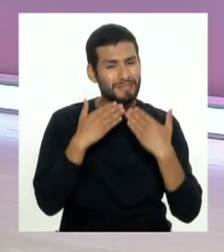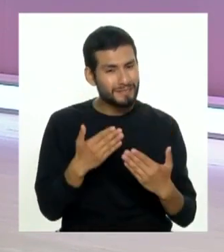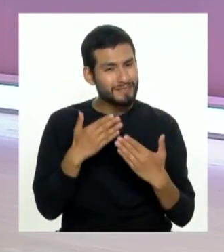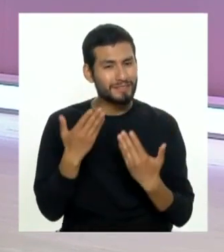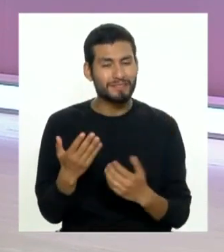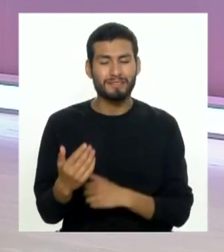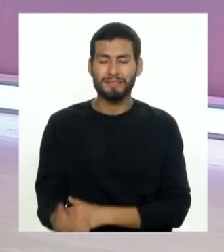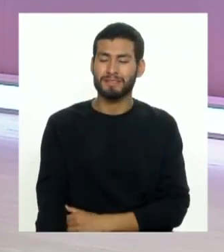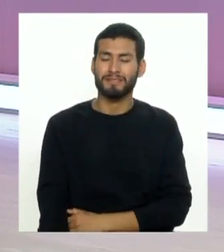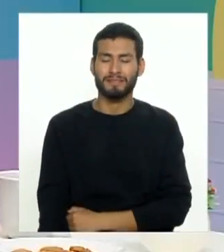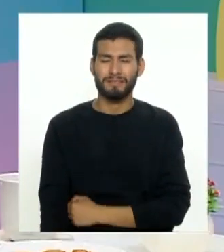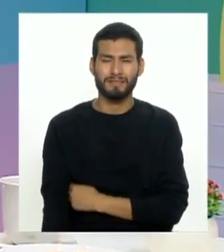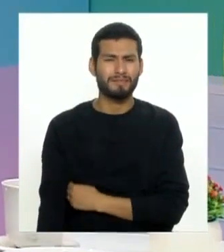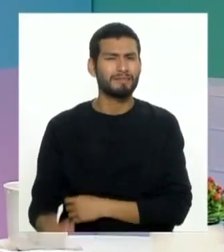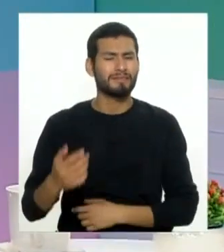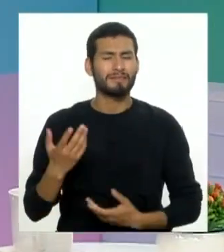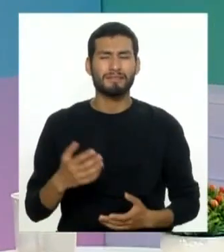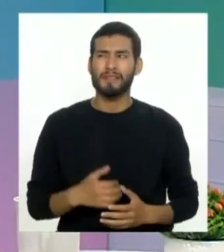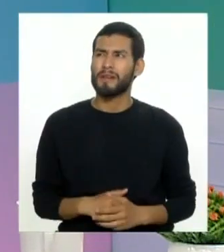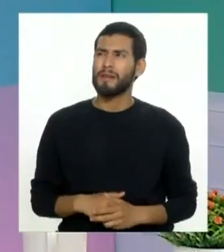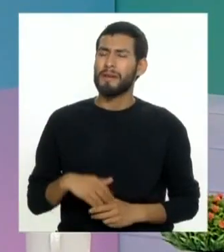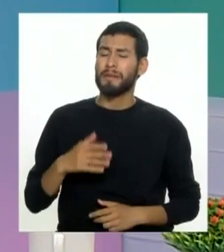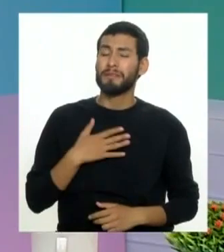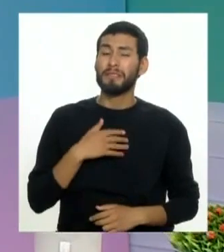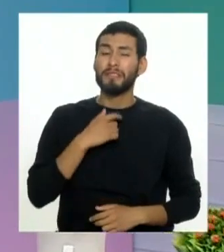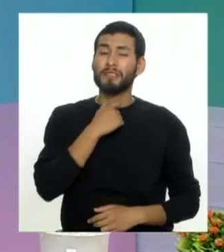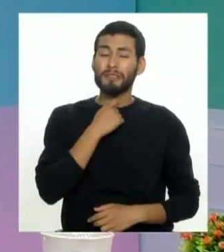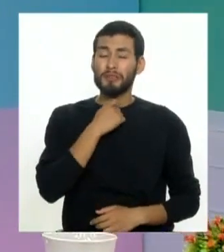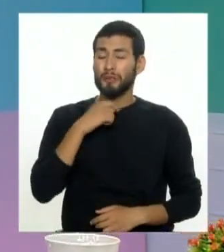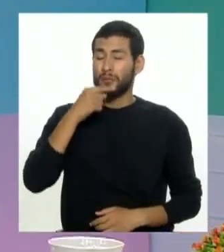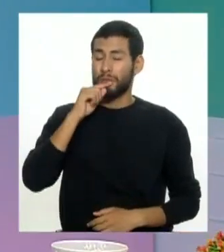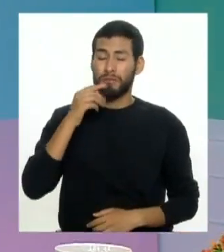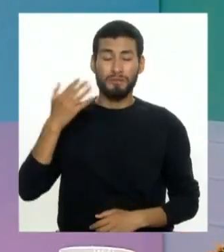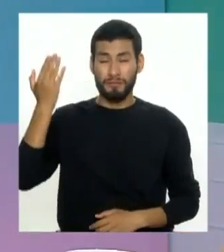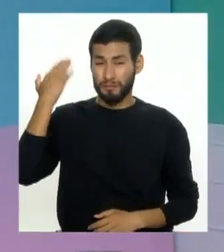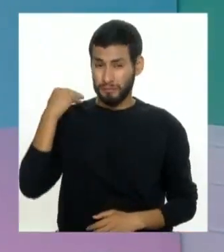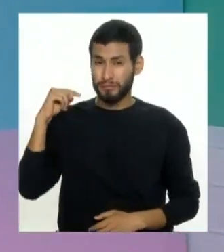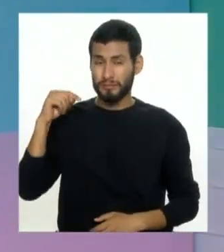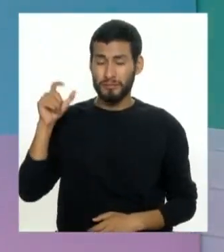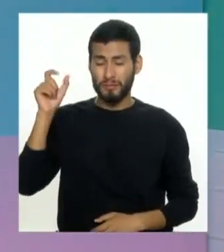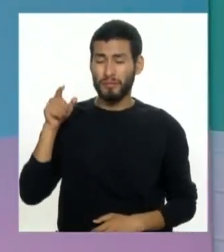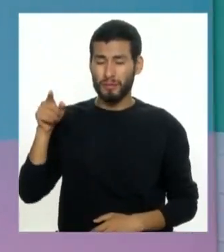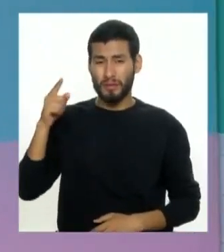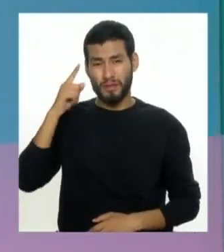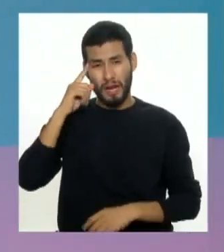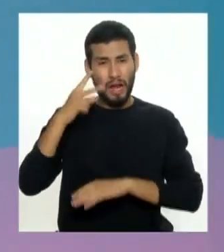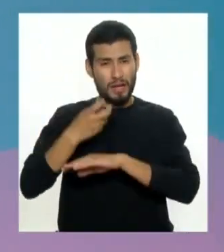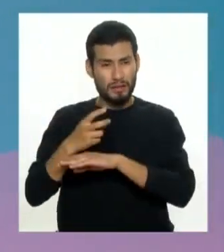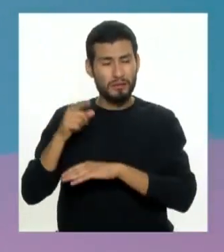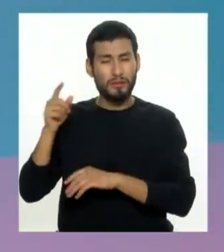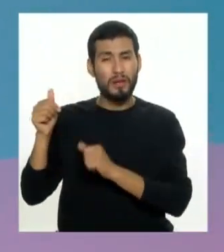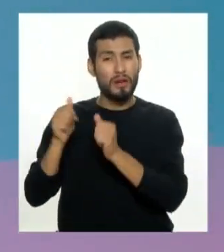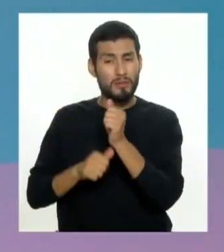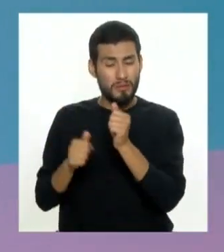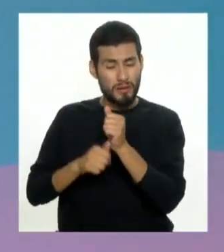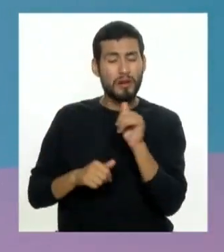Mire, a ver, mi tía abuela era epiléptica, su hermano